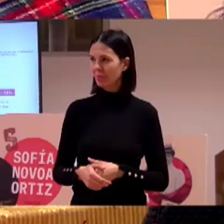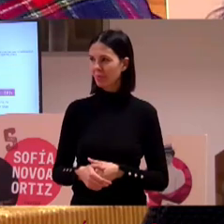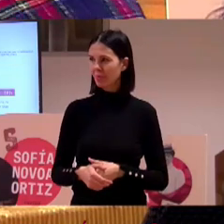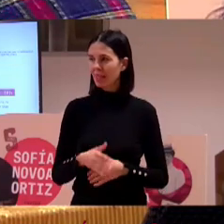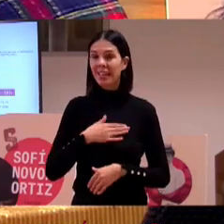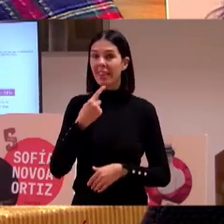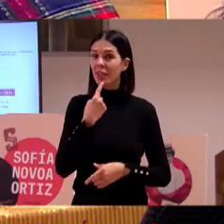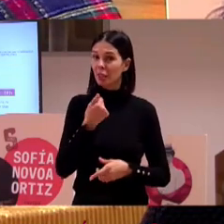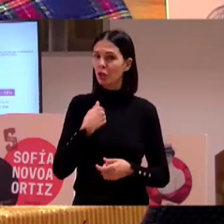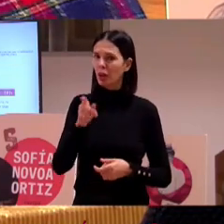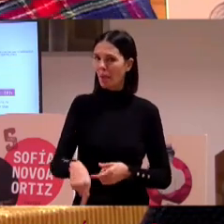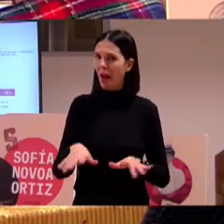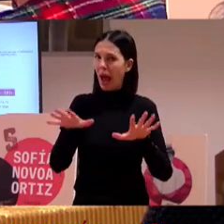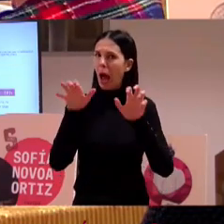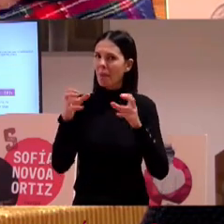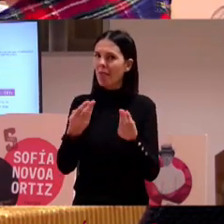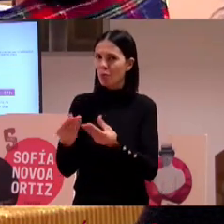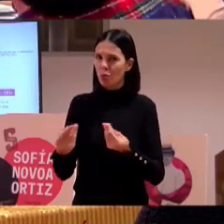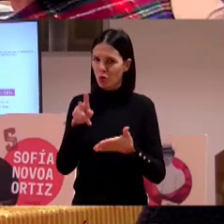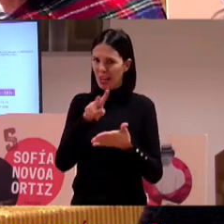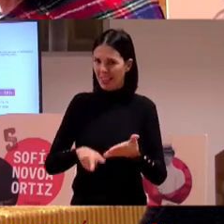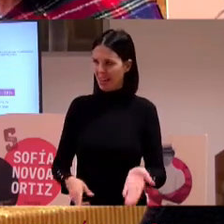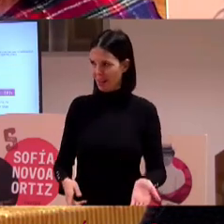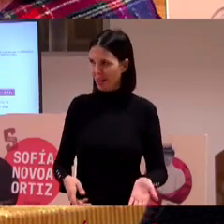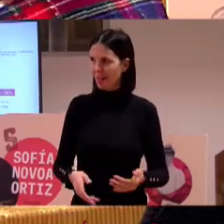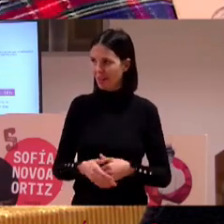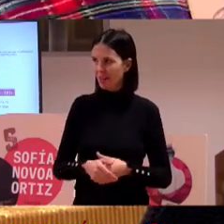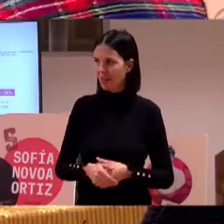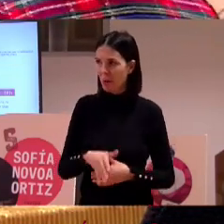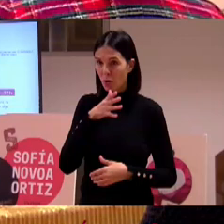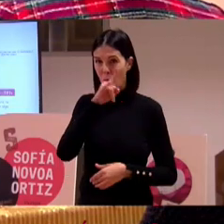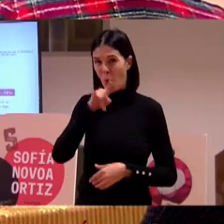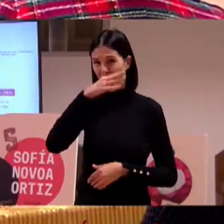también aprendí muchísimo más leyéndolo así que con Moreno Báez.